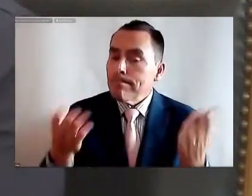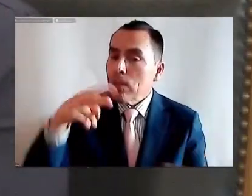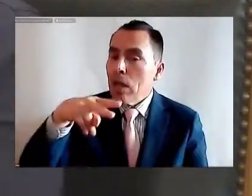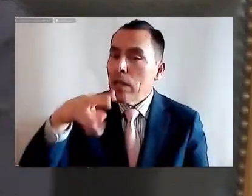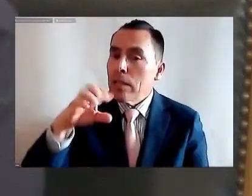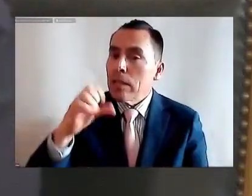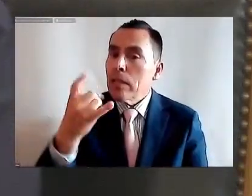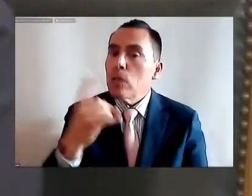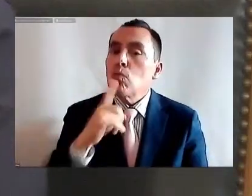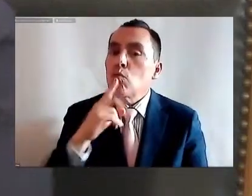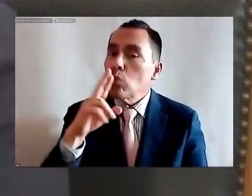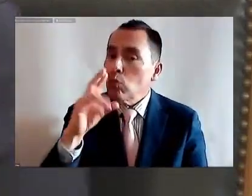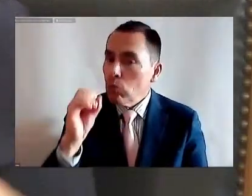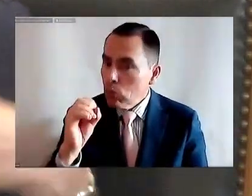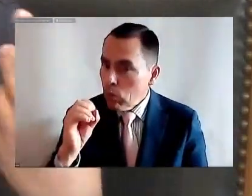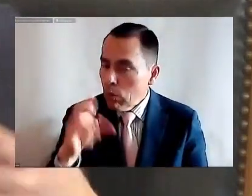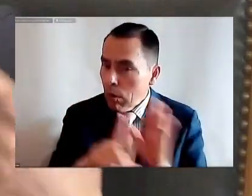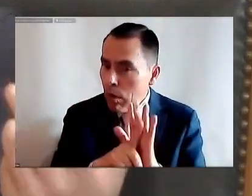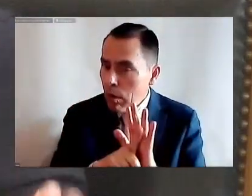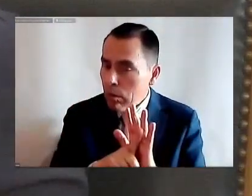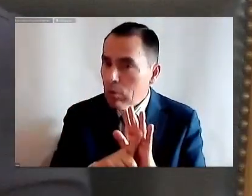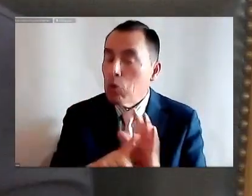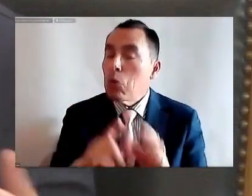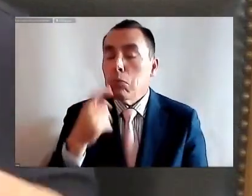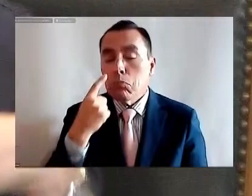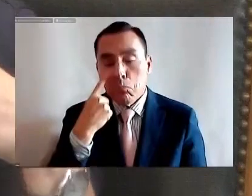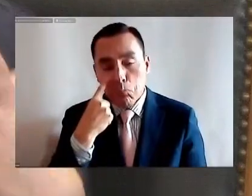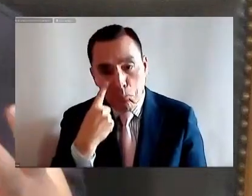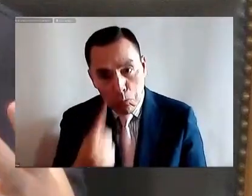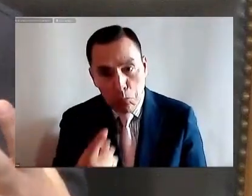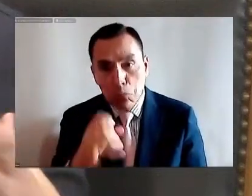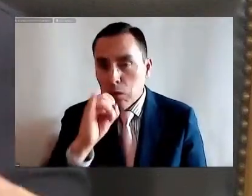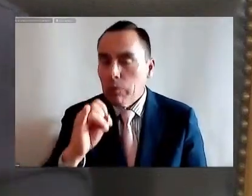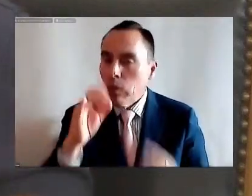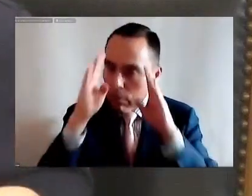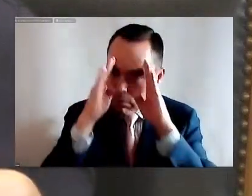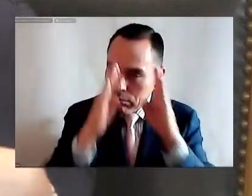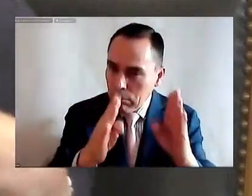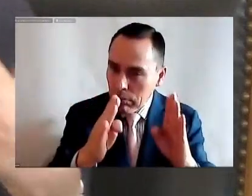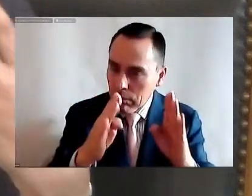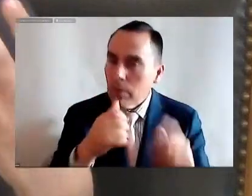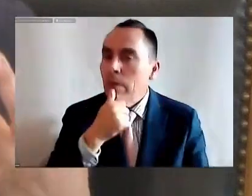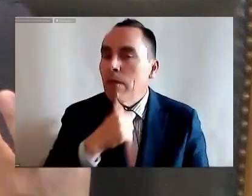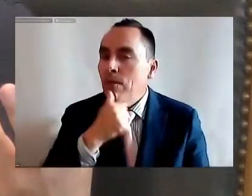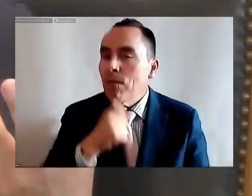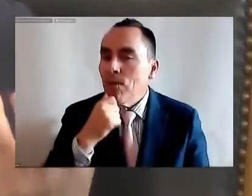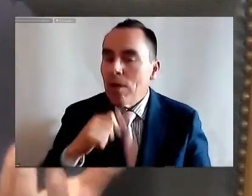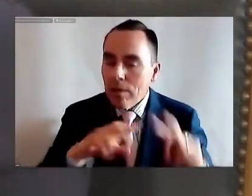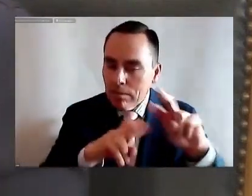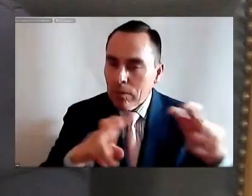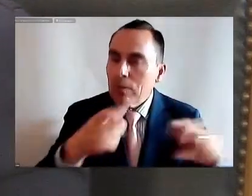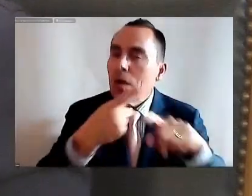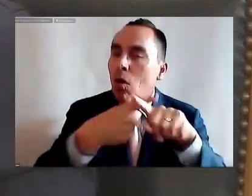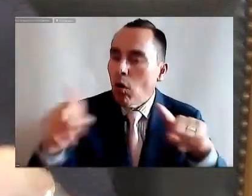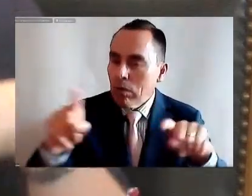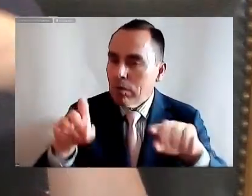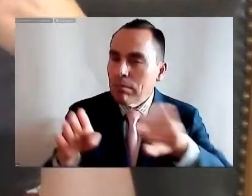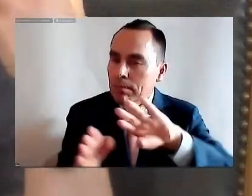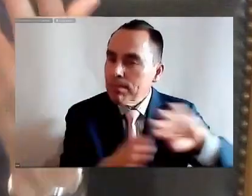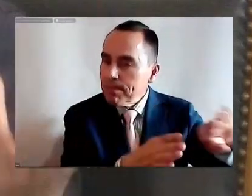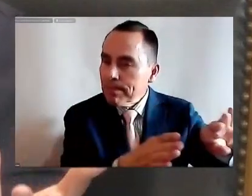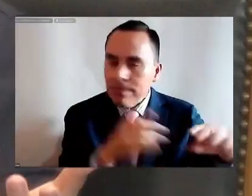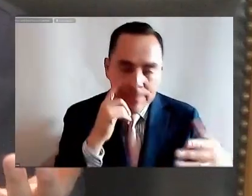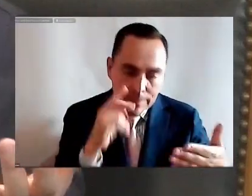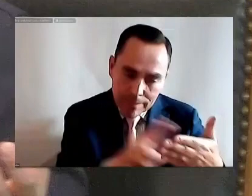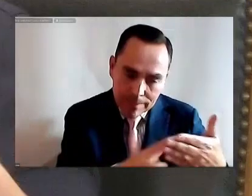María Paz, parecen ser neutrales, si no ponemos atención a este contexto, evidentemente ello va a incidir en la forma en